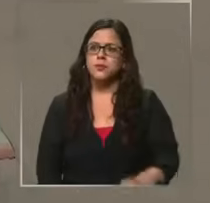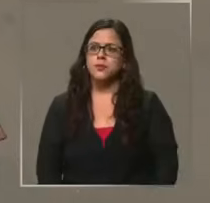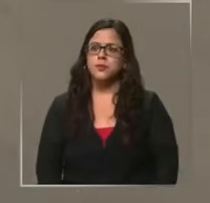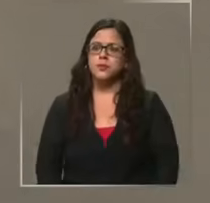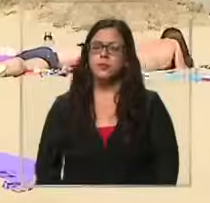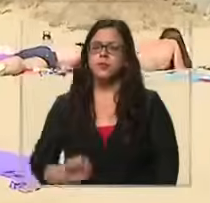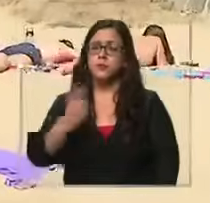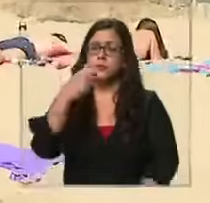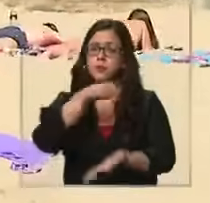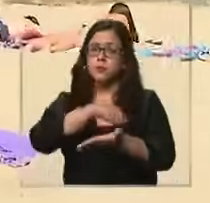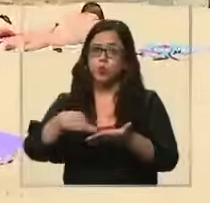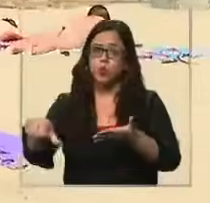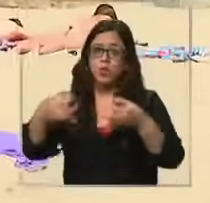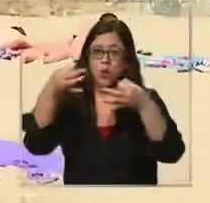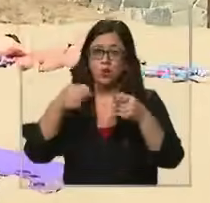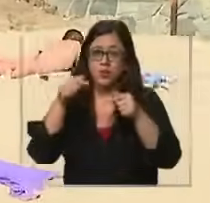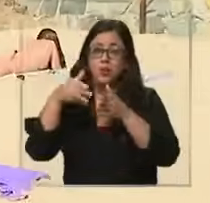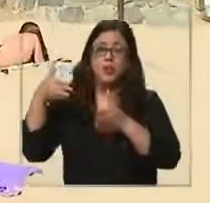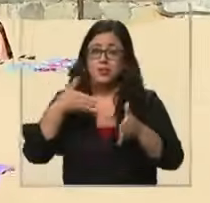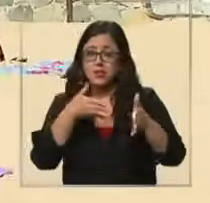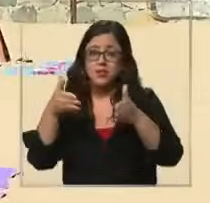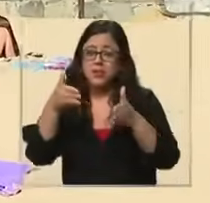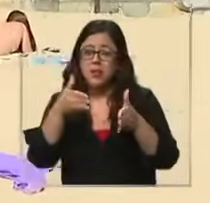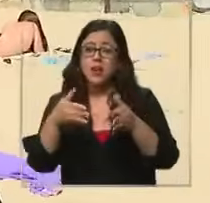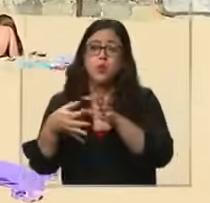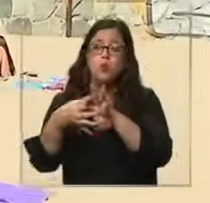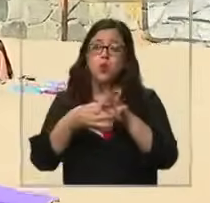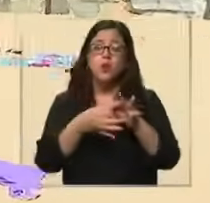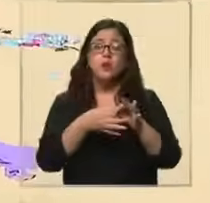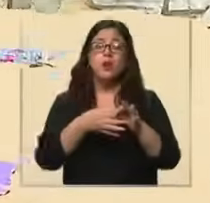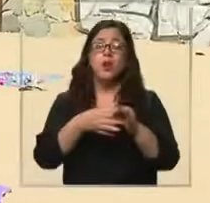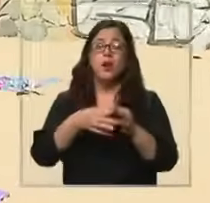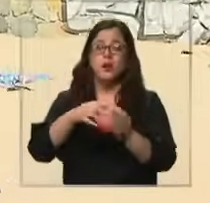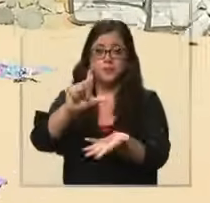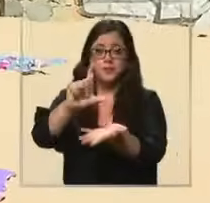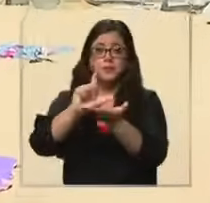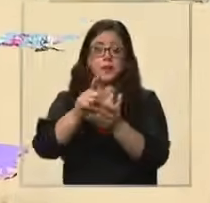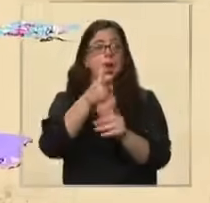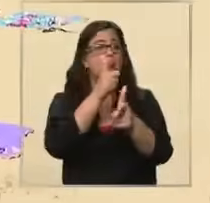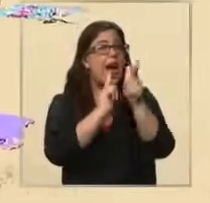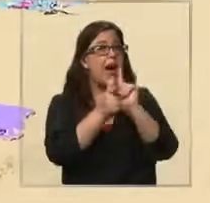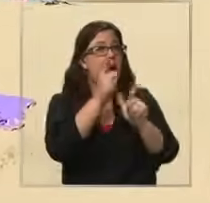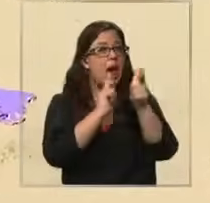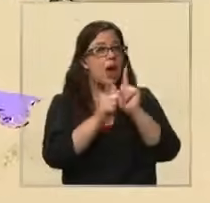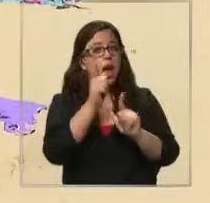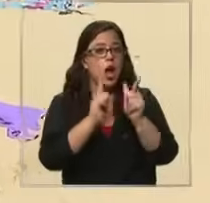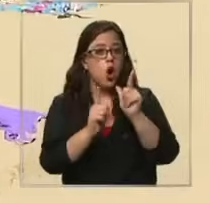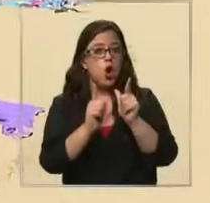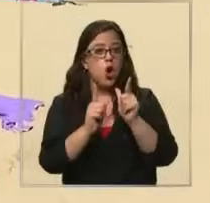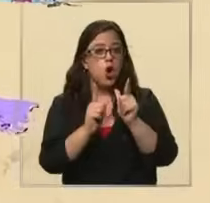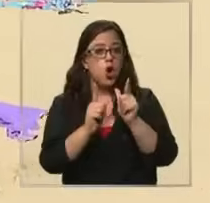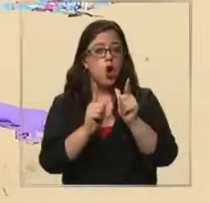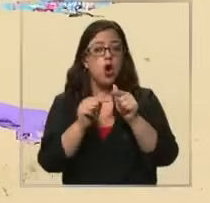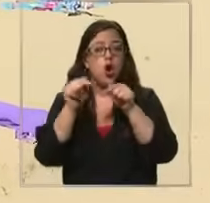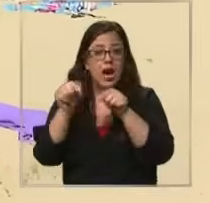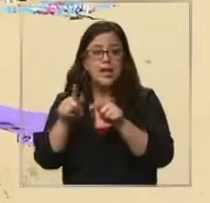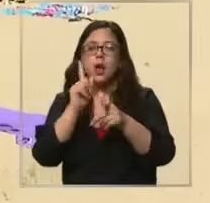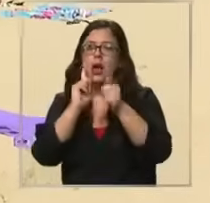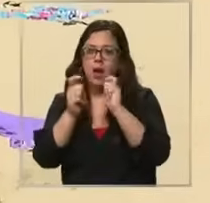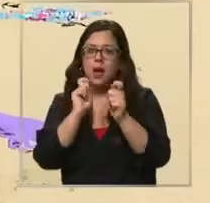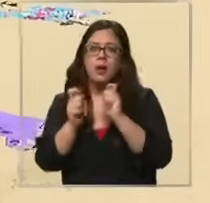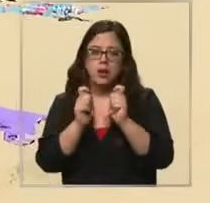La primera multa que sacan en este recorrido preventivo es por consumo de alcohol en la vía pública. Las bebidas alcohólicas son un